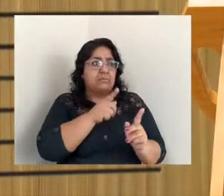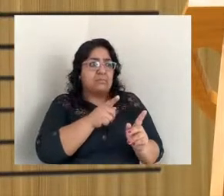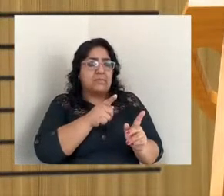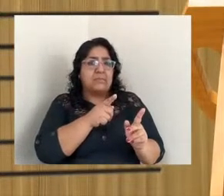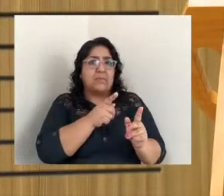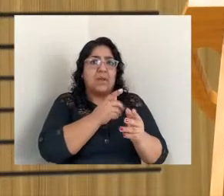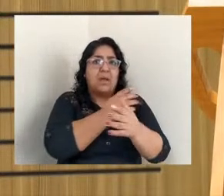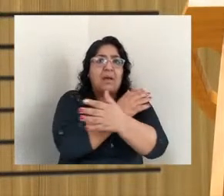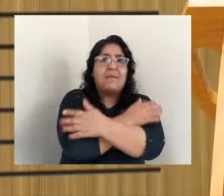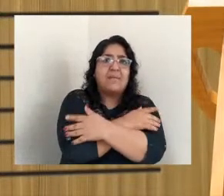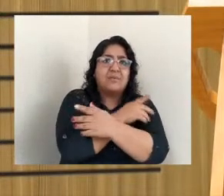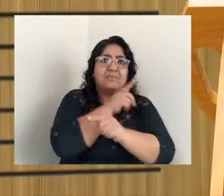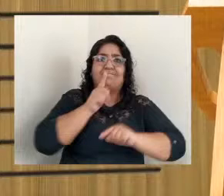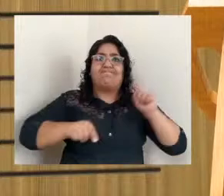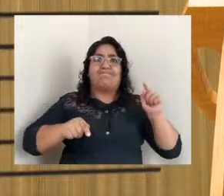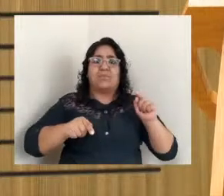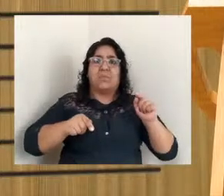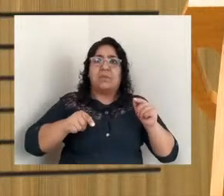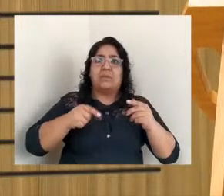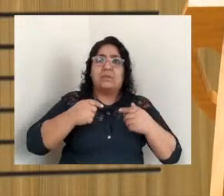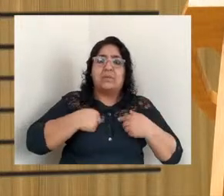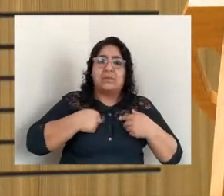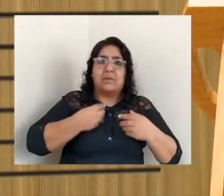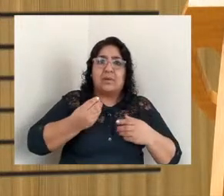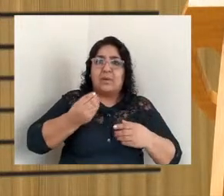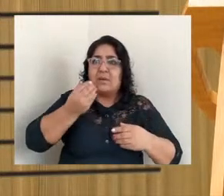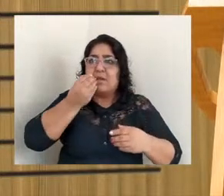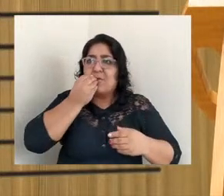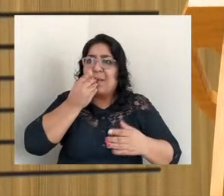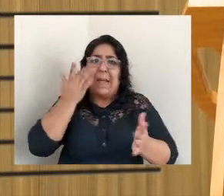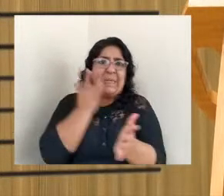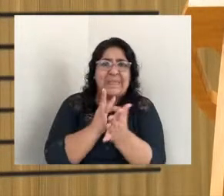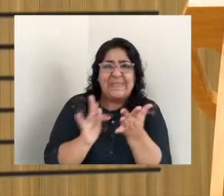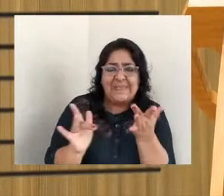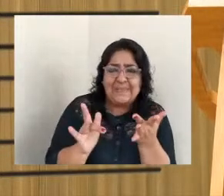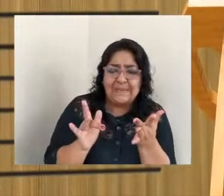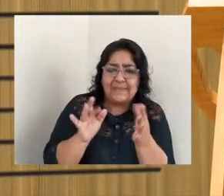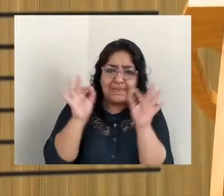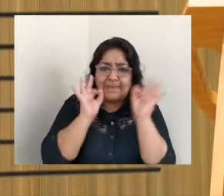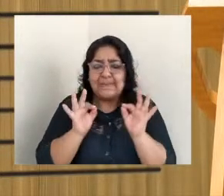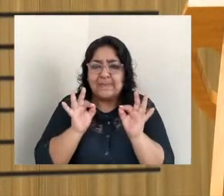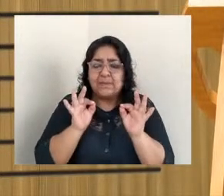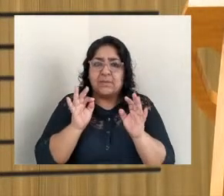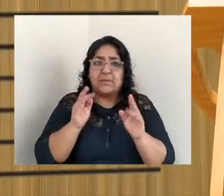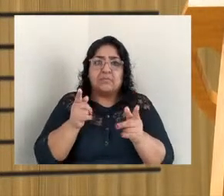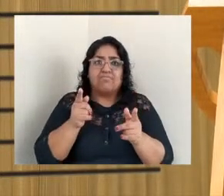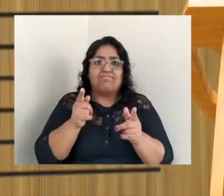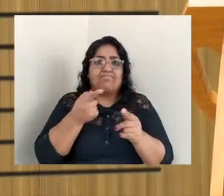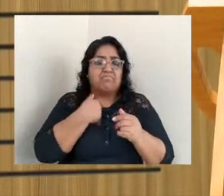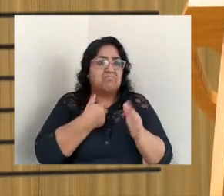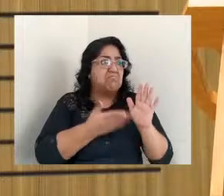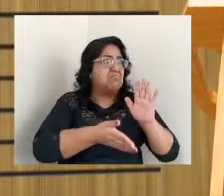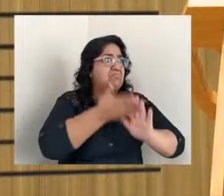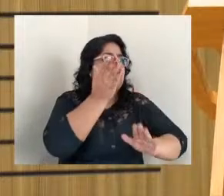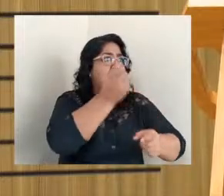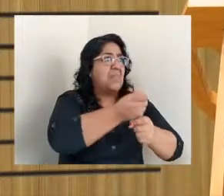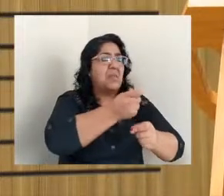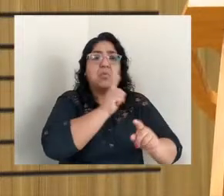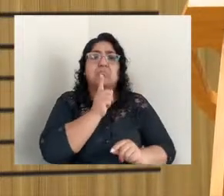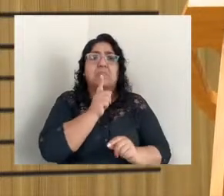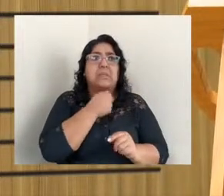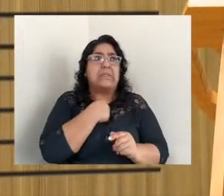entre otras grandes, pero sencillas cosas que por el acelere de la vida transitaban